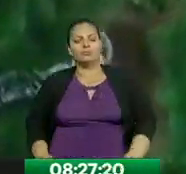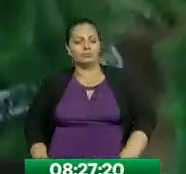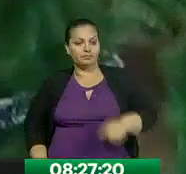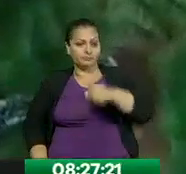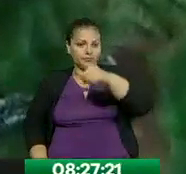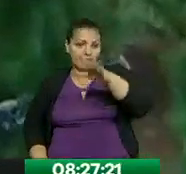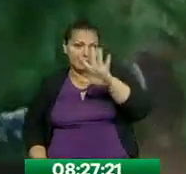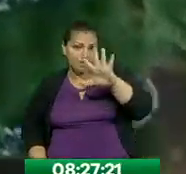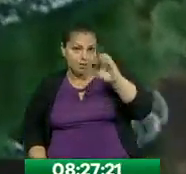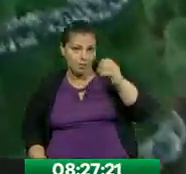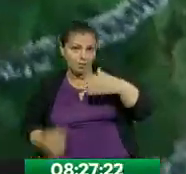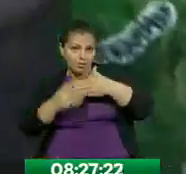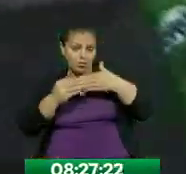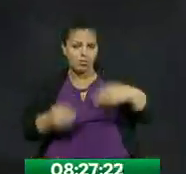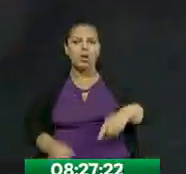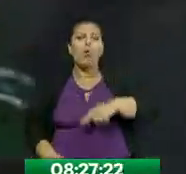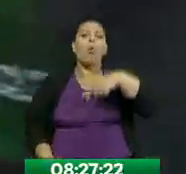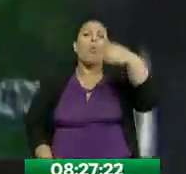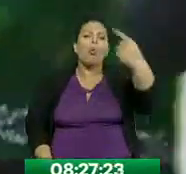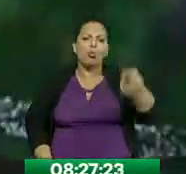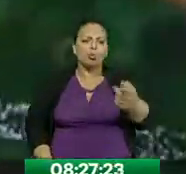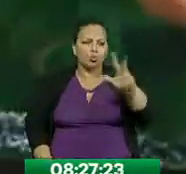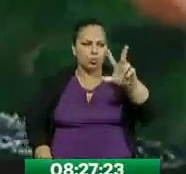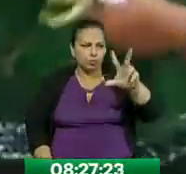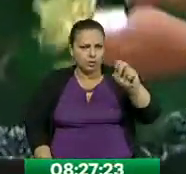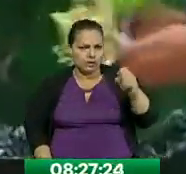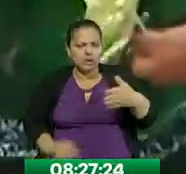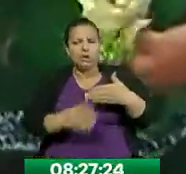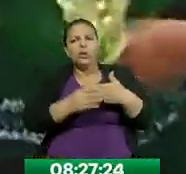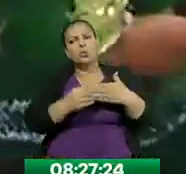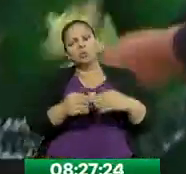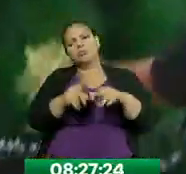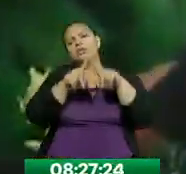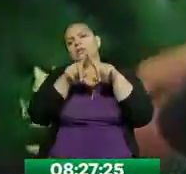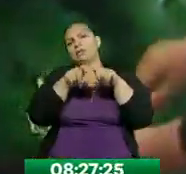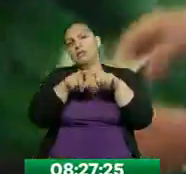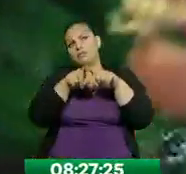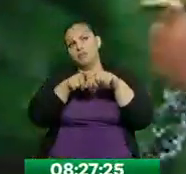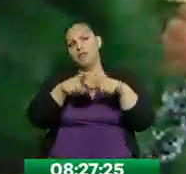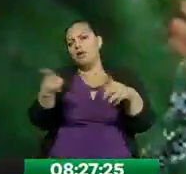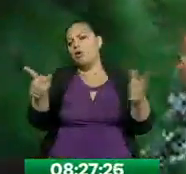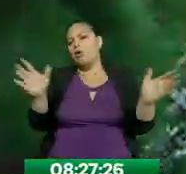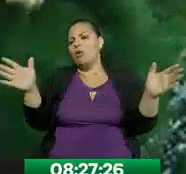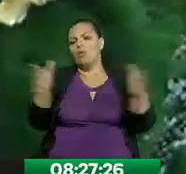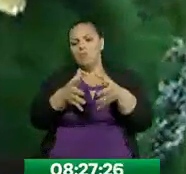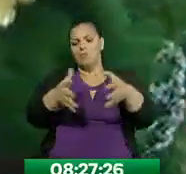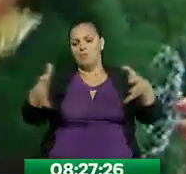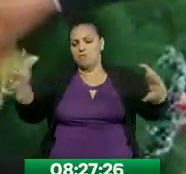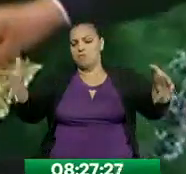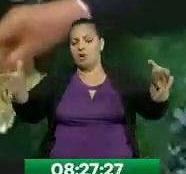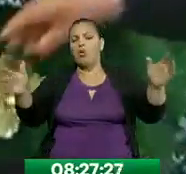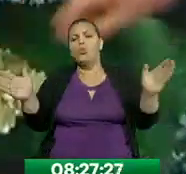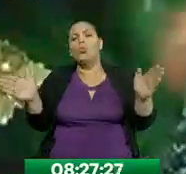a $30, el mismo porte. Depende de lo que son, uno más comido, uno mal comido, gordo, flaco, tenemos así. De todo.